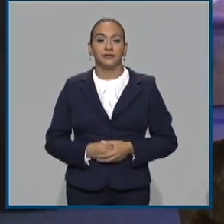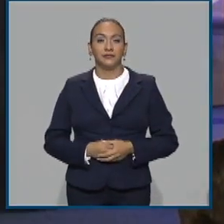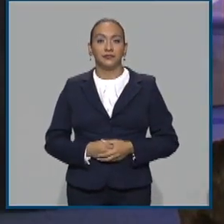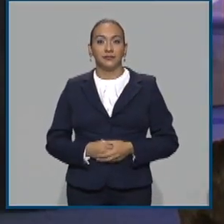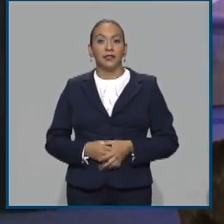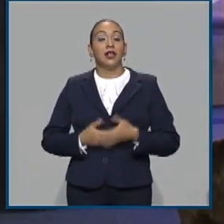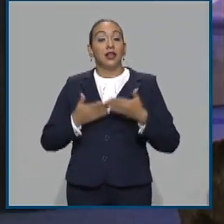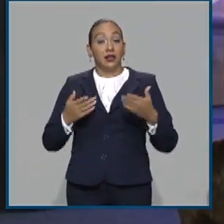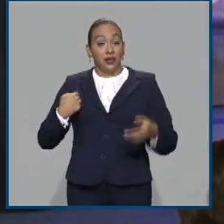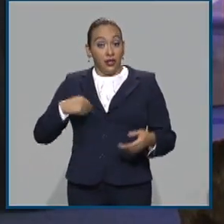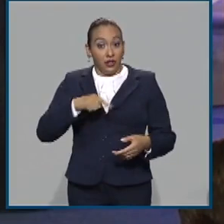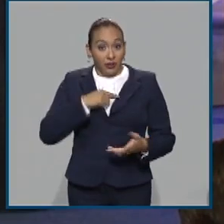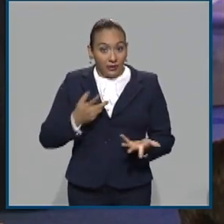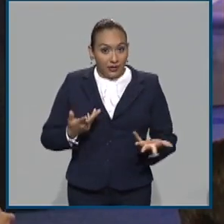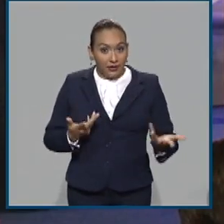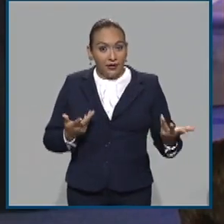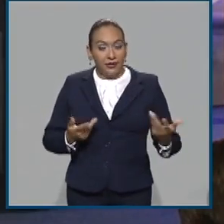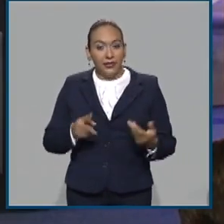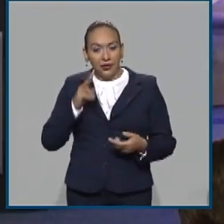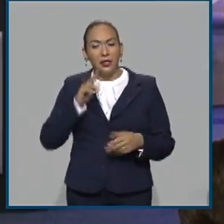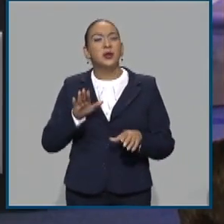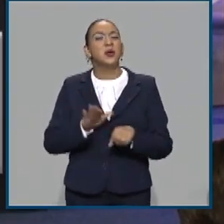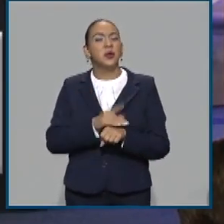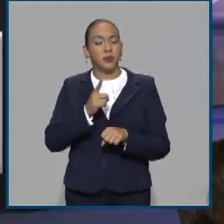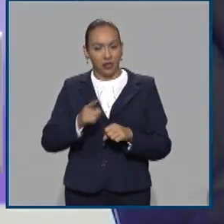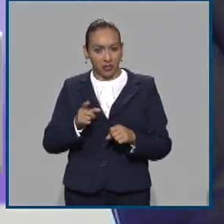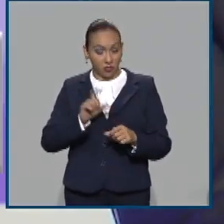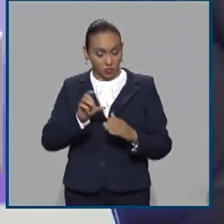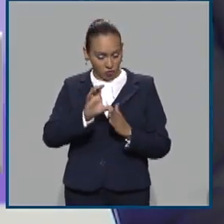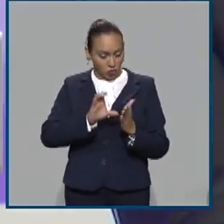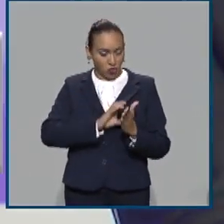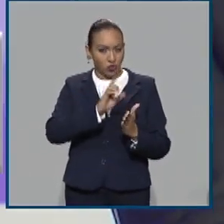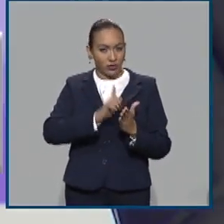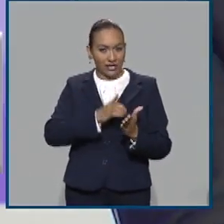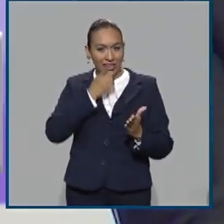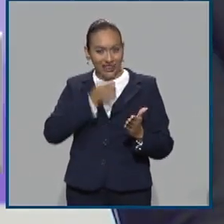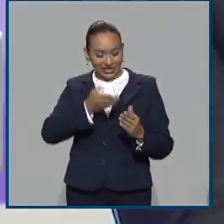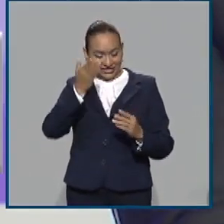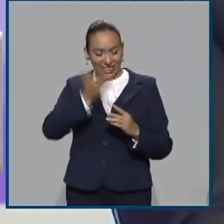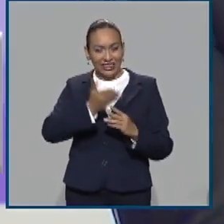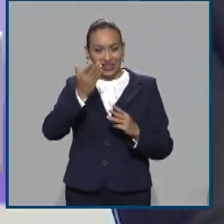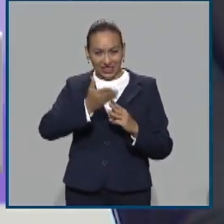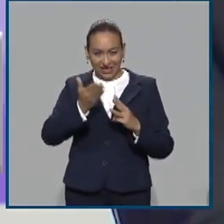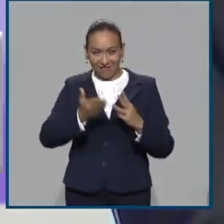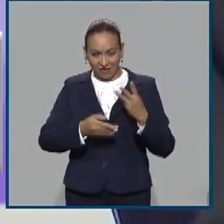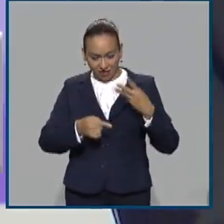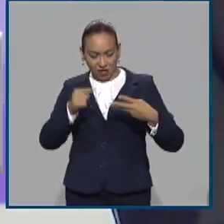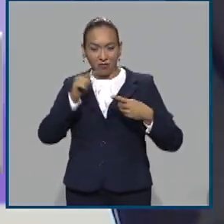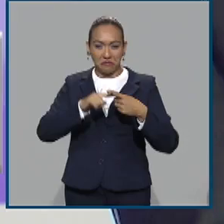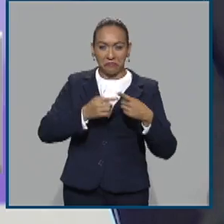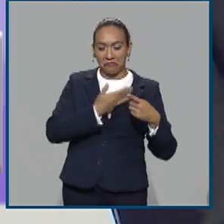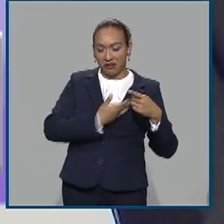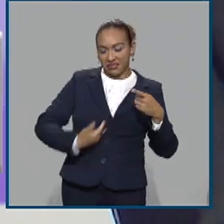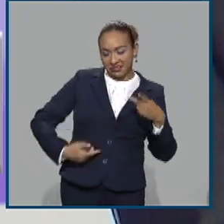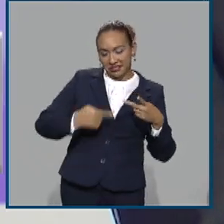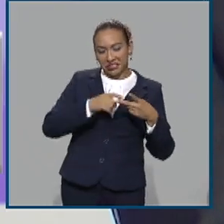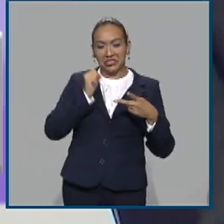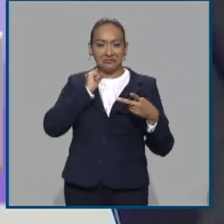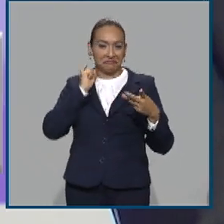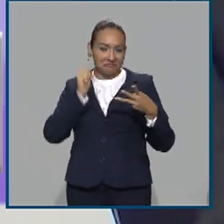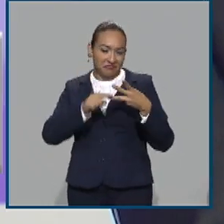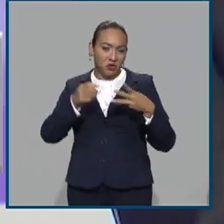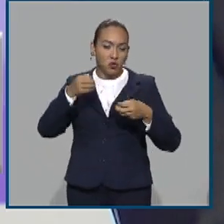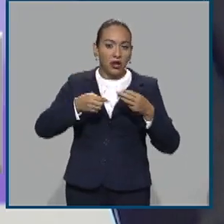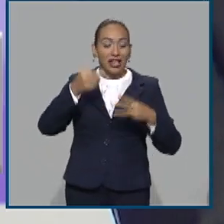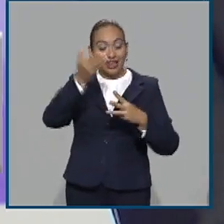Debemos propugnar porque esa división de poderes sea real, porque esa división de poderes se encuentre en todo